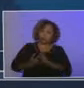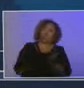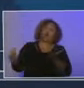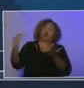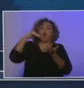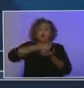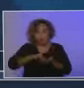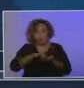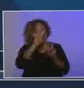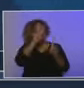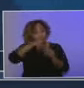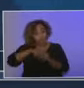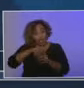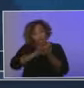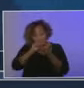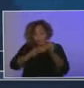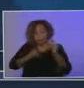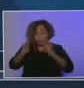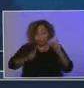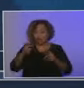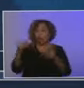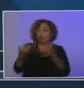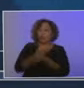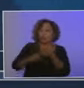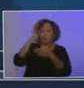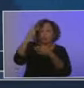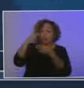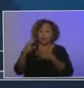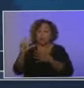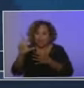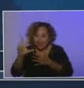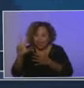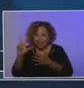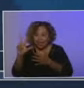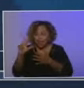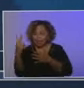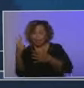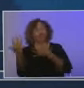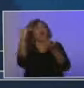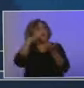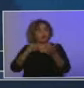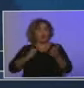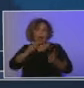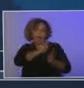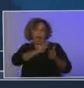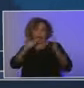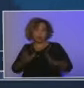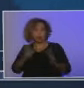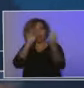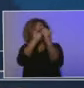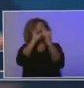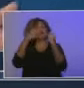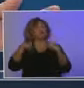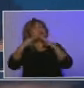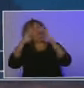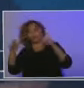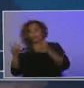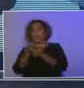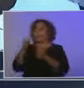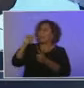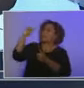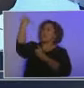Y ahora con el programa R3, tienes que volver a solicitarlo a través de los alcaldes la ayuda. Pero ¿qué pasó con la